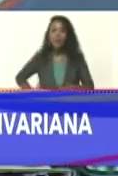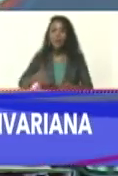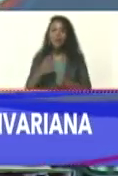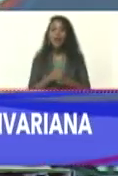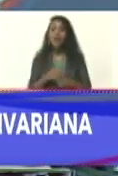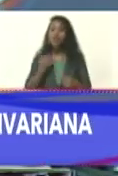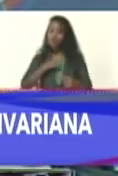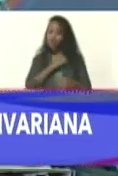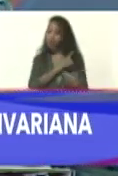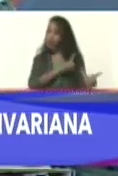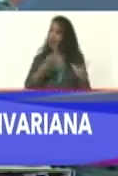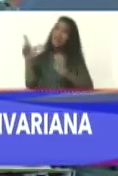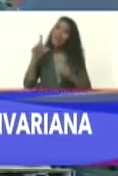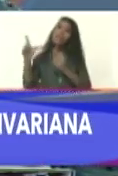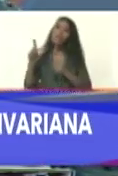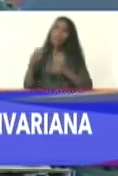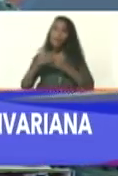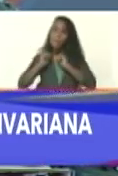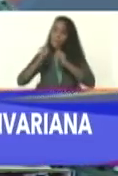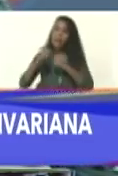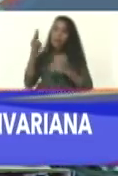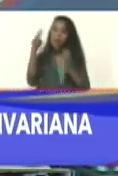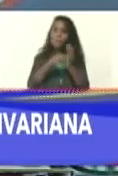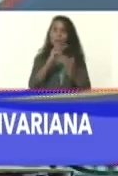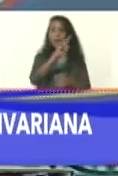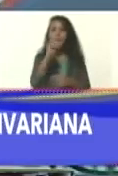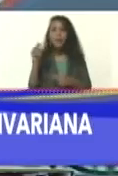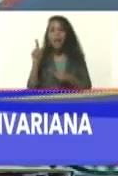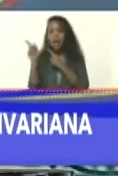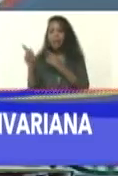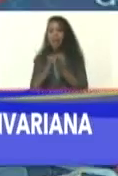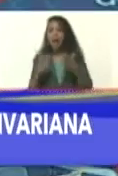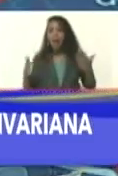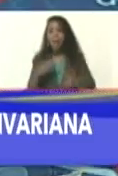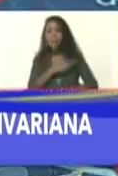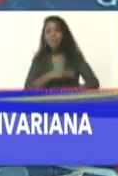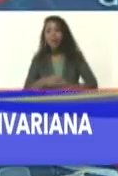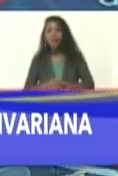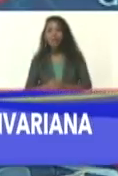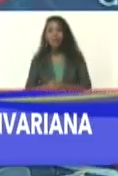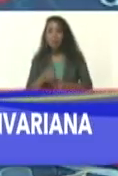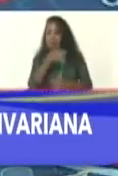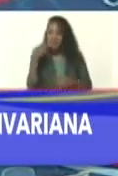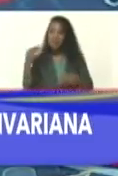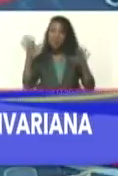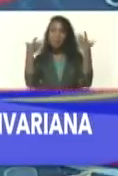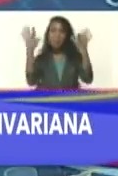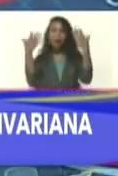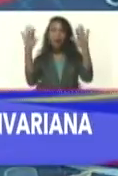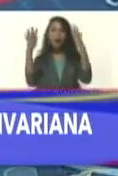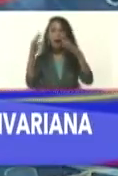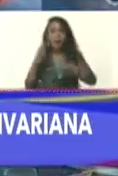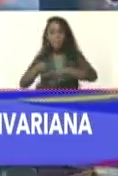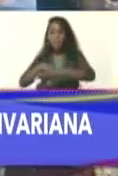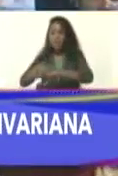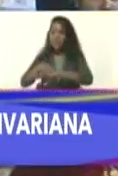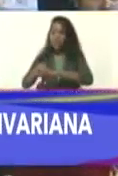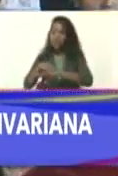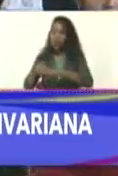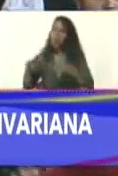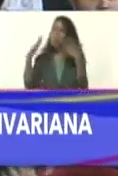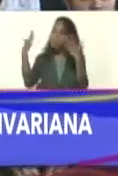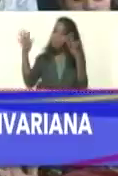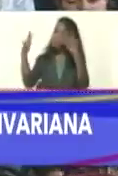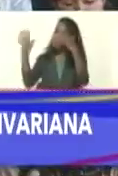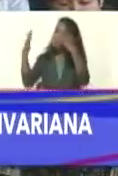listos para arrancar en el 2020 con esa nueva gran misión. Excelente, un aplauso al ministro